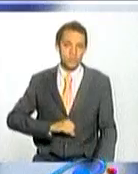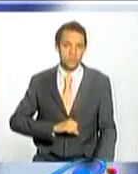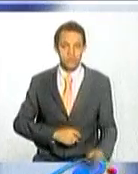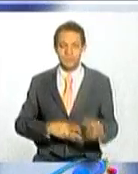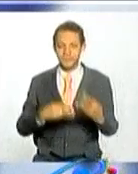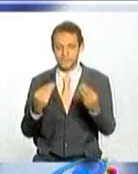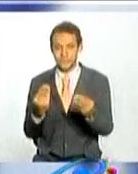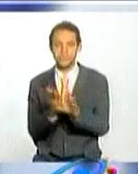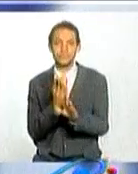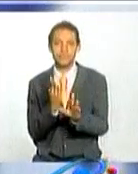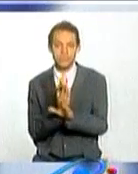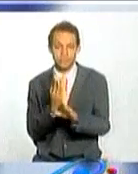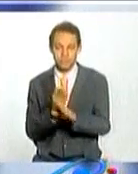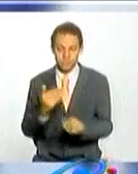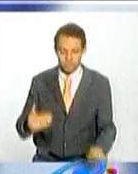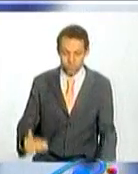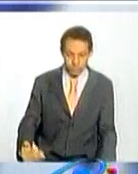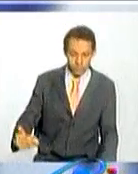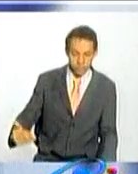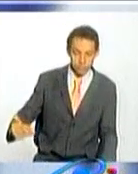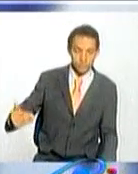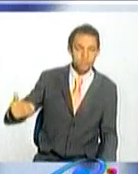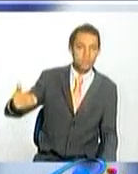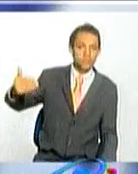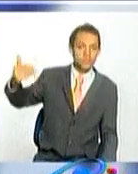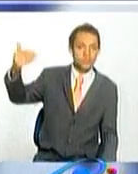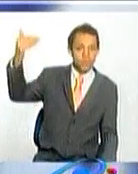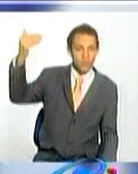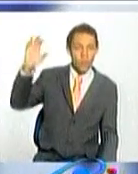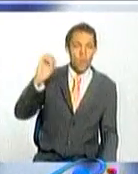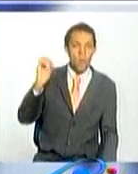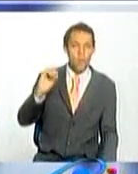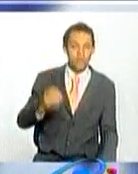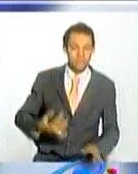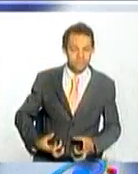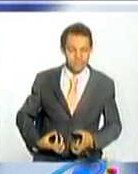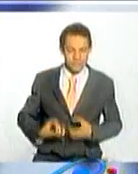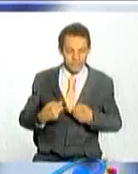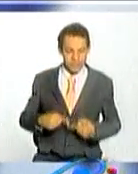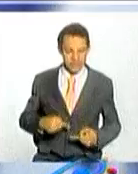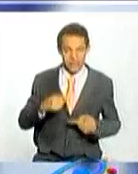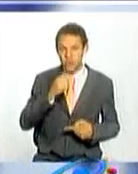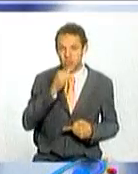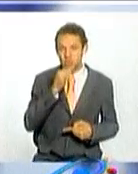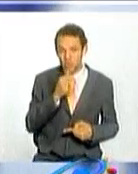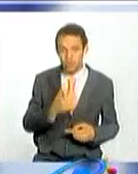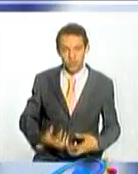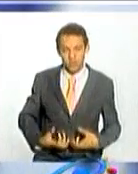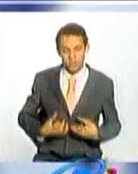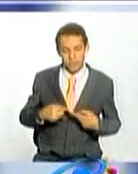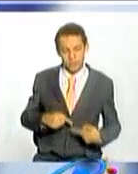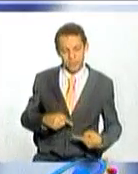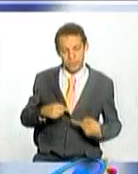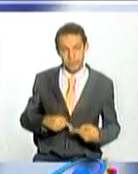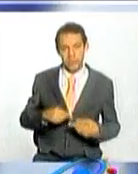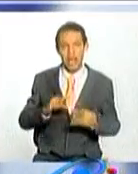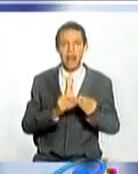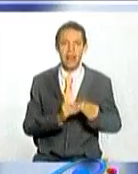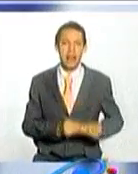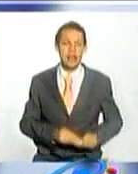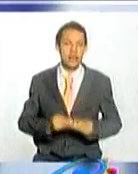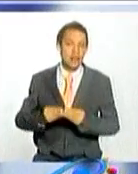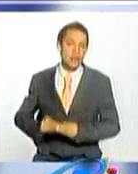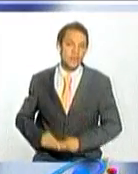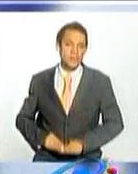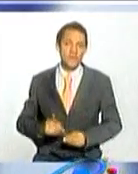de los problemas de crecimiento de los niños o de infección urinaria o de infecciones urinarias a repetición es por problemas de malformaciones renales que no han